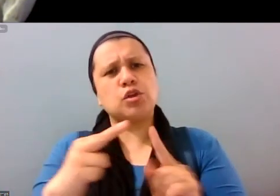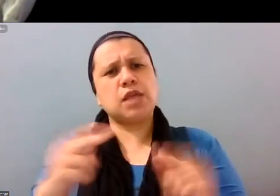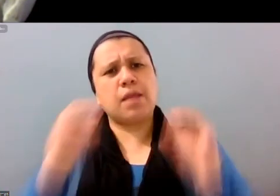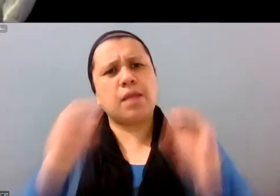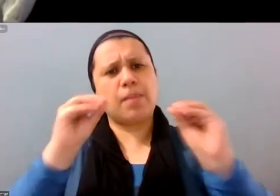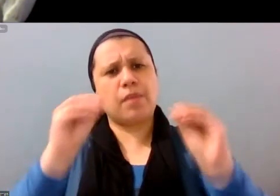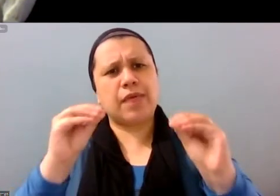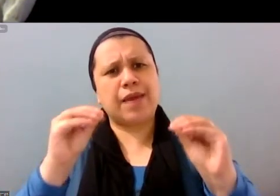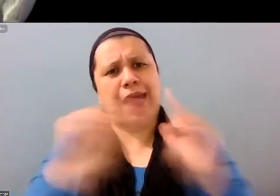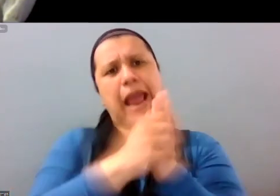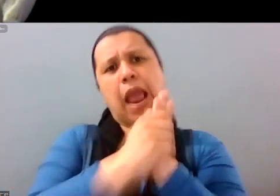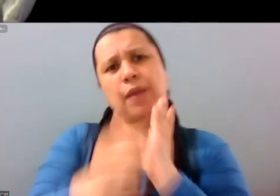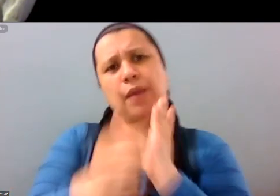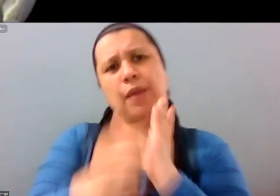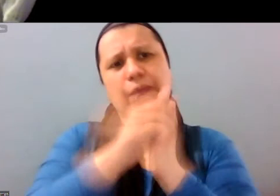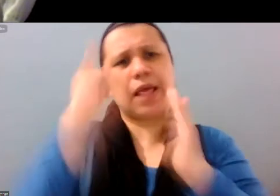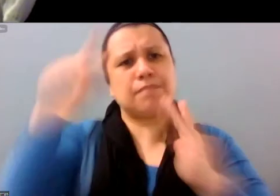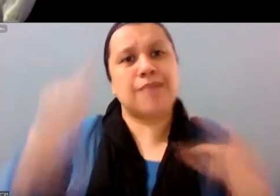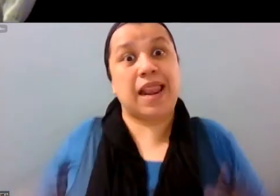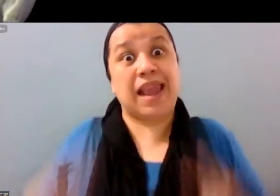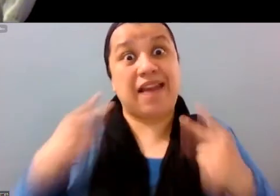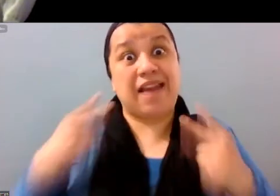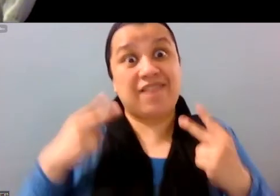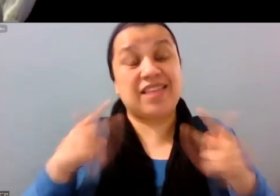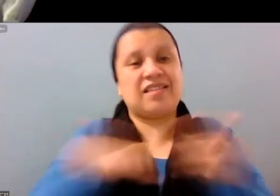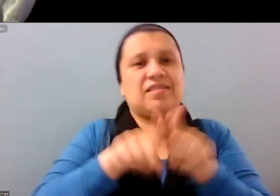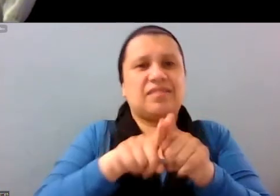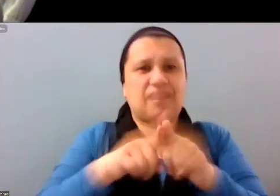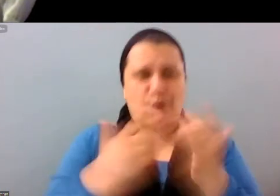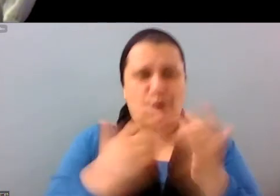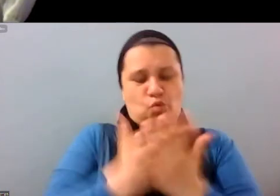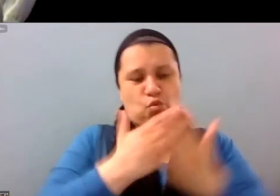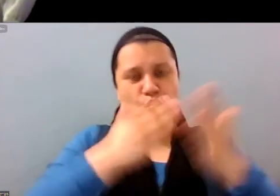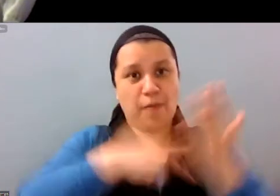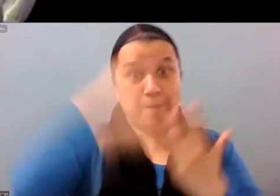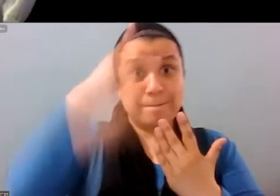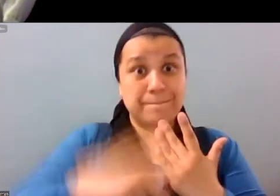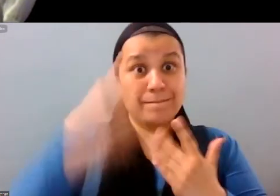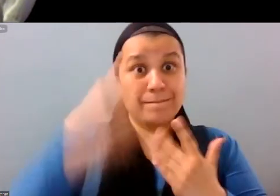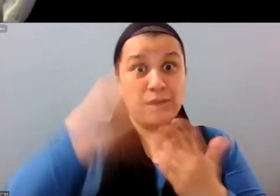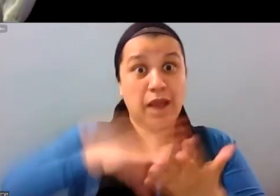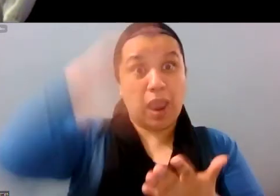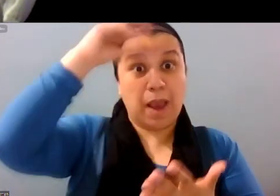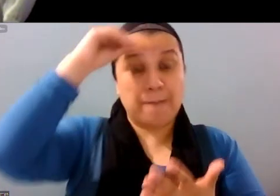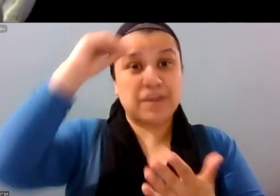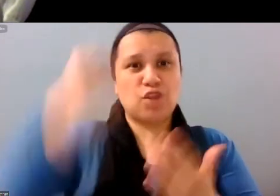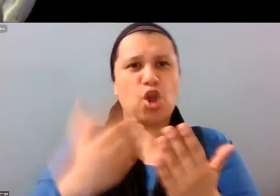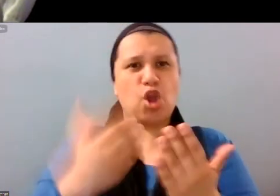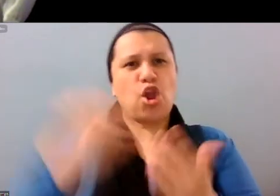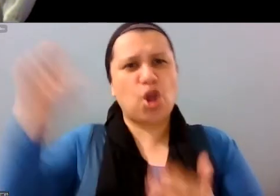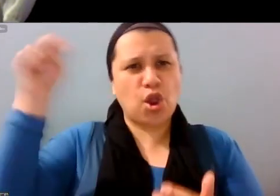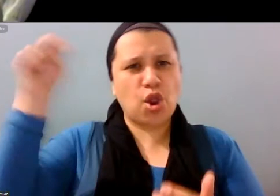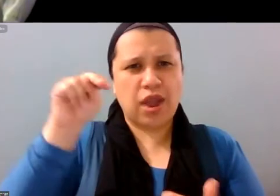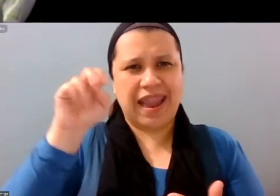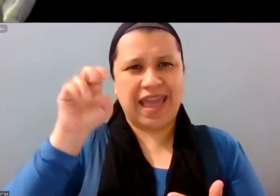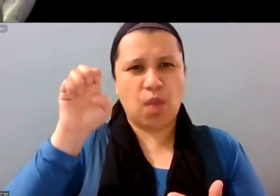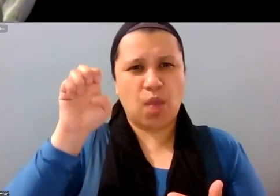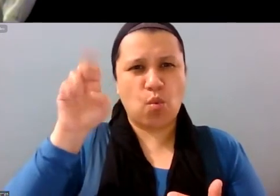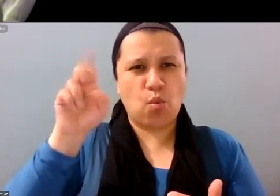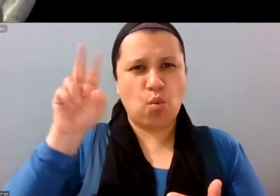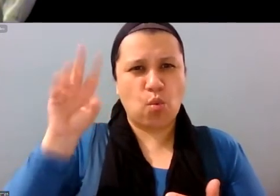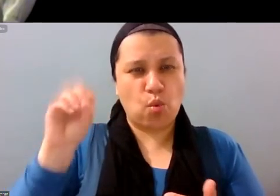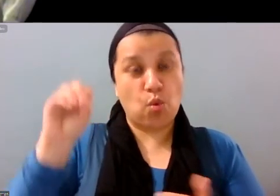para la vida en alinear los programas sobre los nuevos aprendizajes de las neurociencias y la contribución de las ciencias cognoscitivas